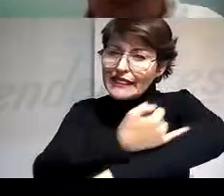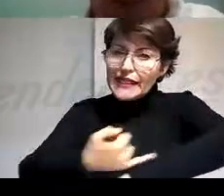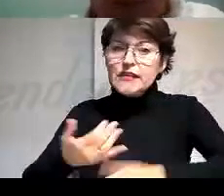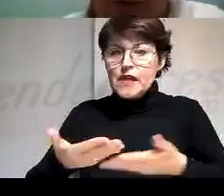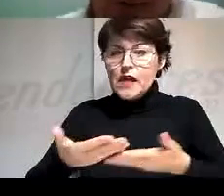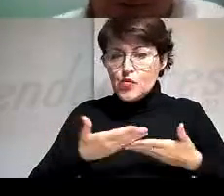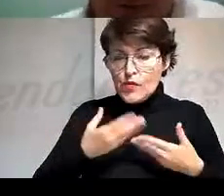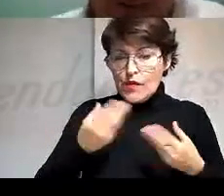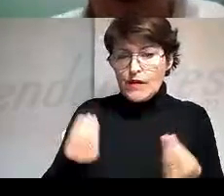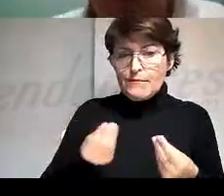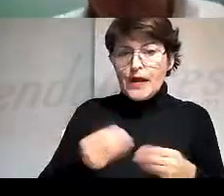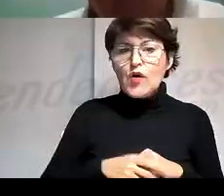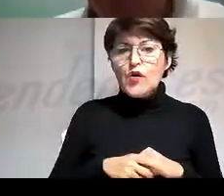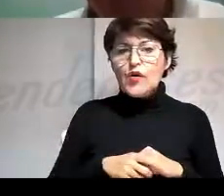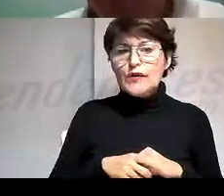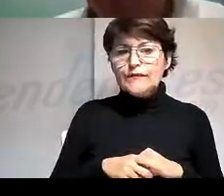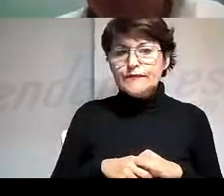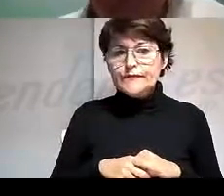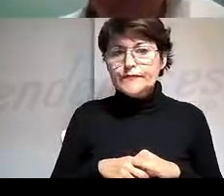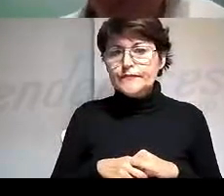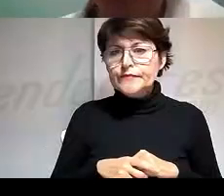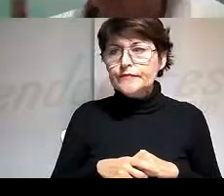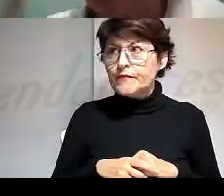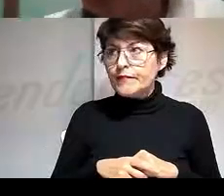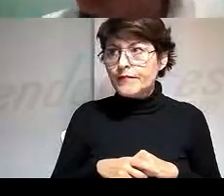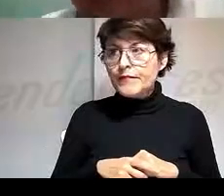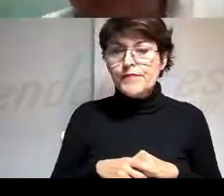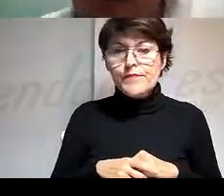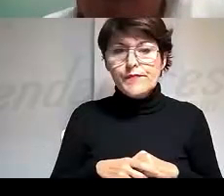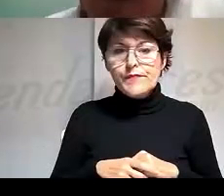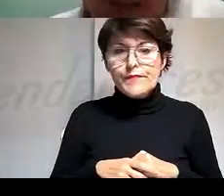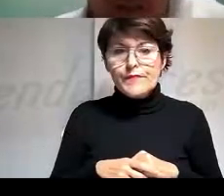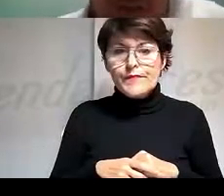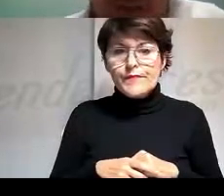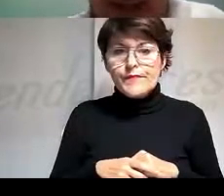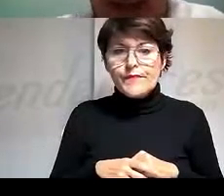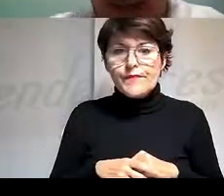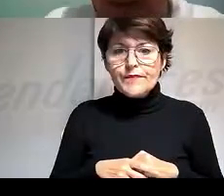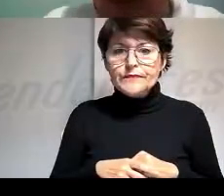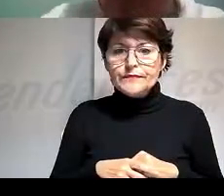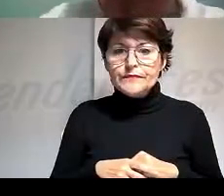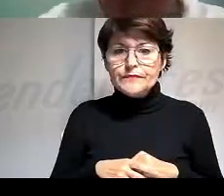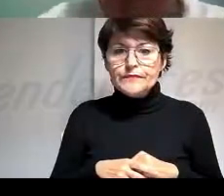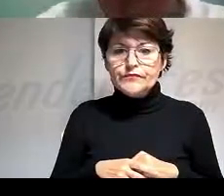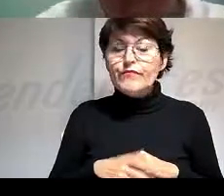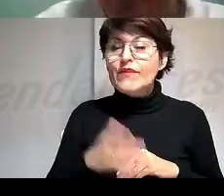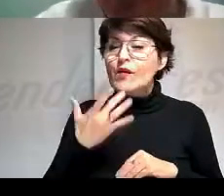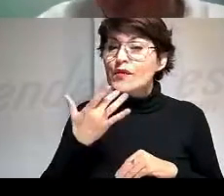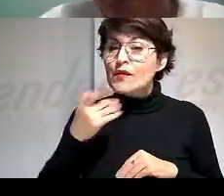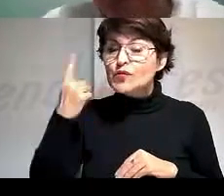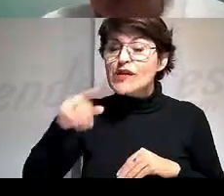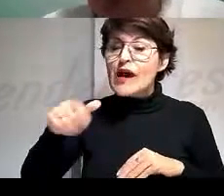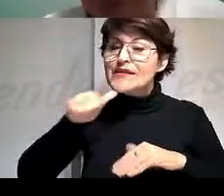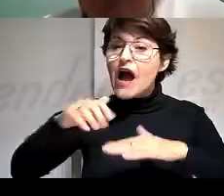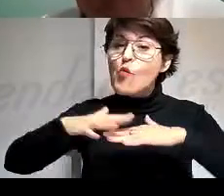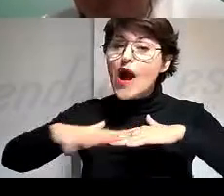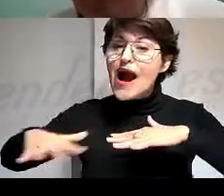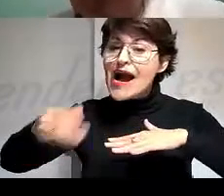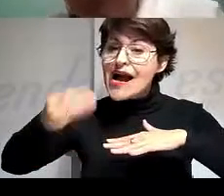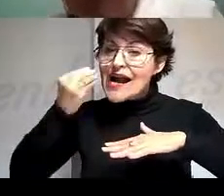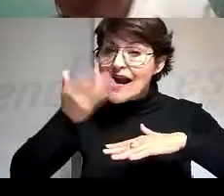los cambios, los baños de temperatura, los baños de contraste, creo que le llaman a esto, que es meter las piernas en agua caliente y luego en